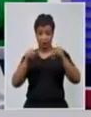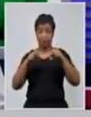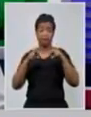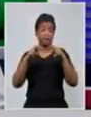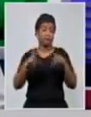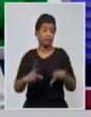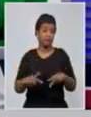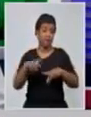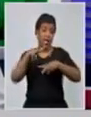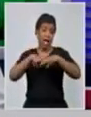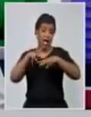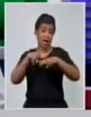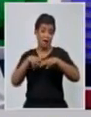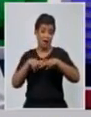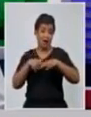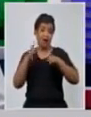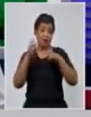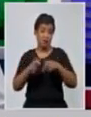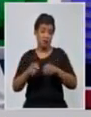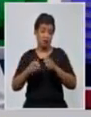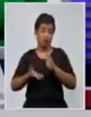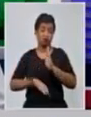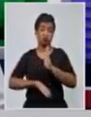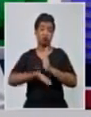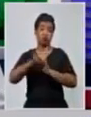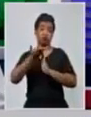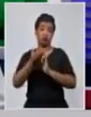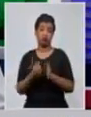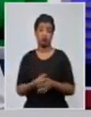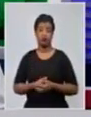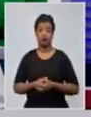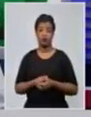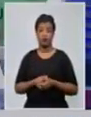nuevamente La Habana con la cifra mayor,